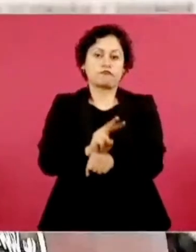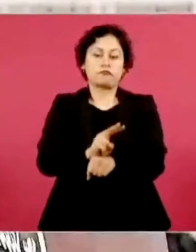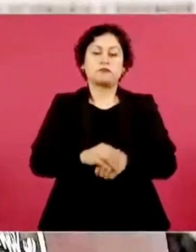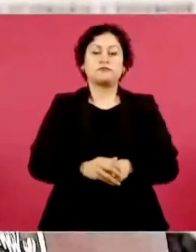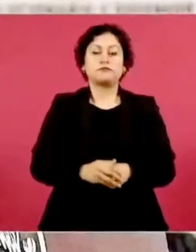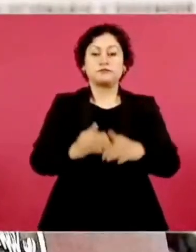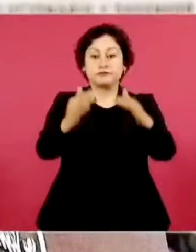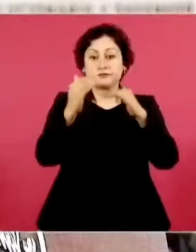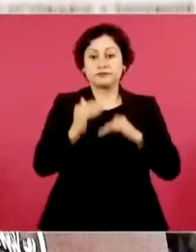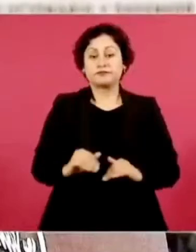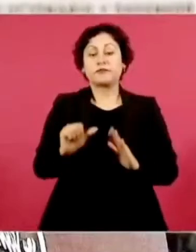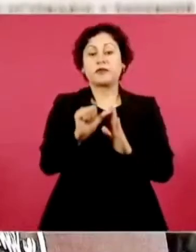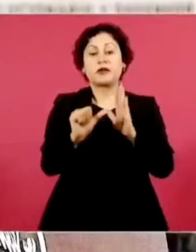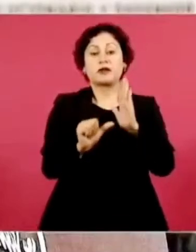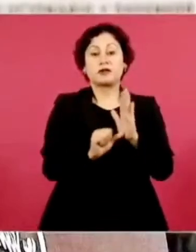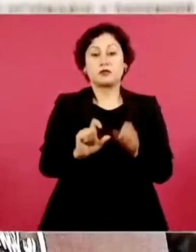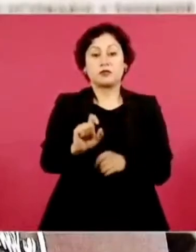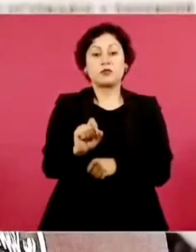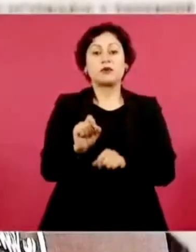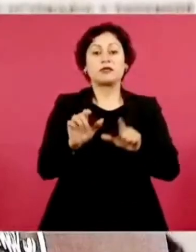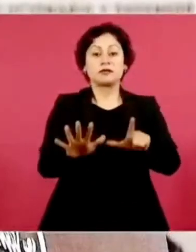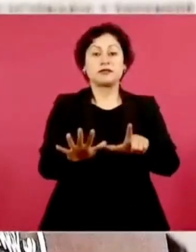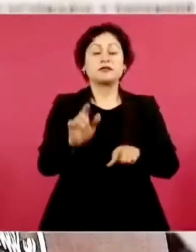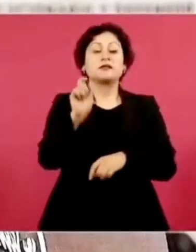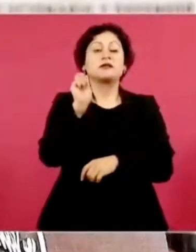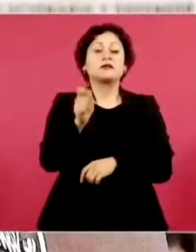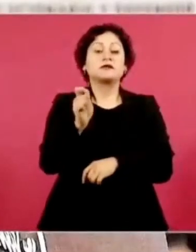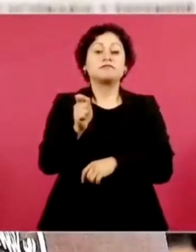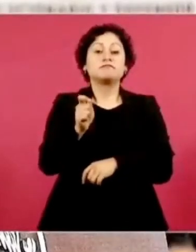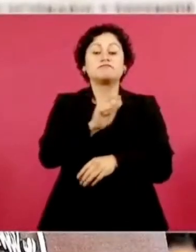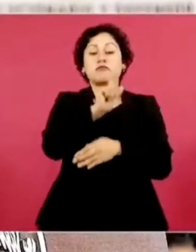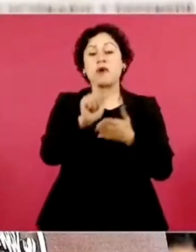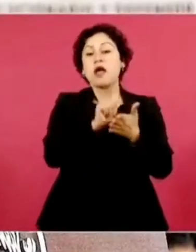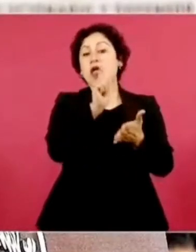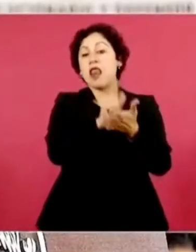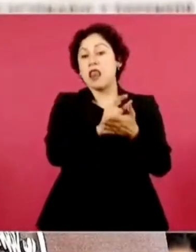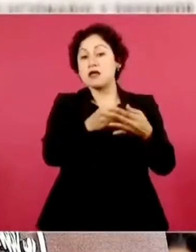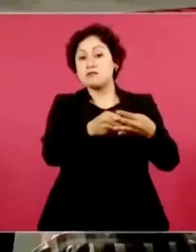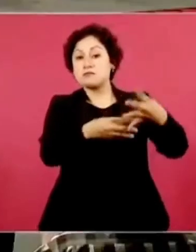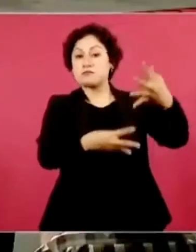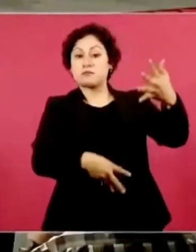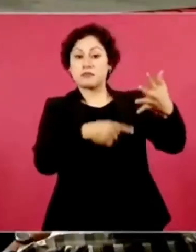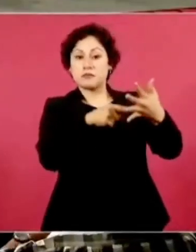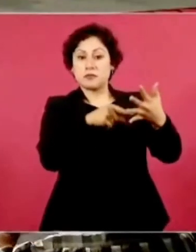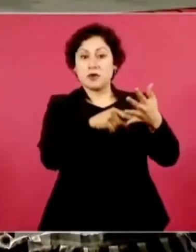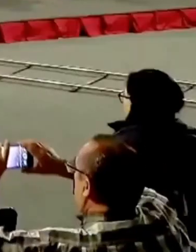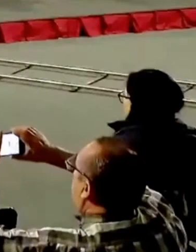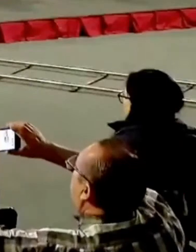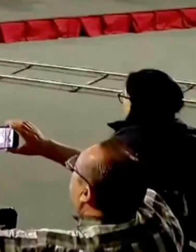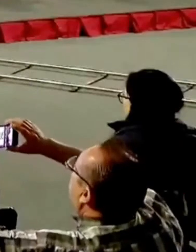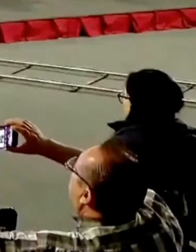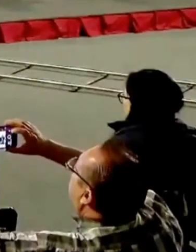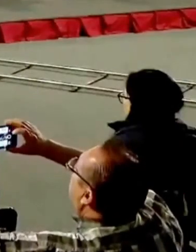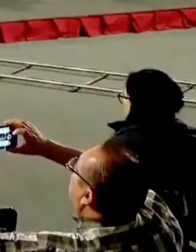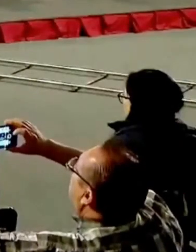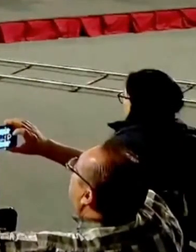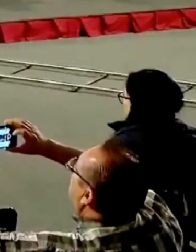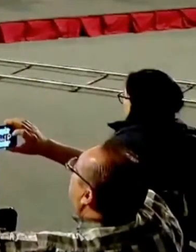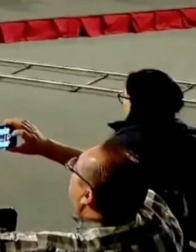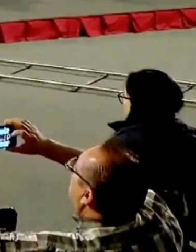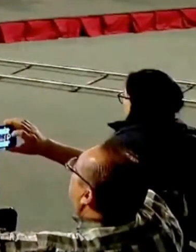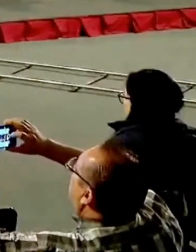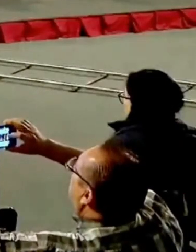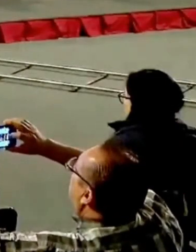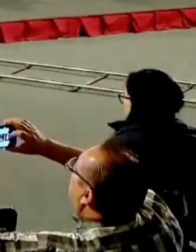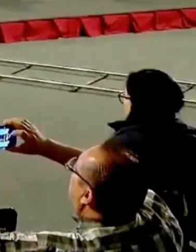artículo 27 establece que las leyes determinan la forma en que los particulares podrán participar en